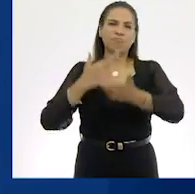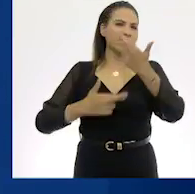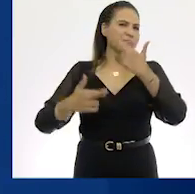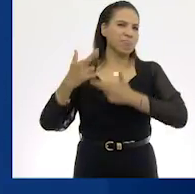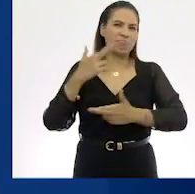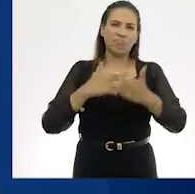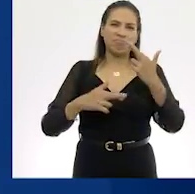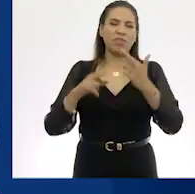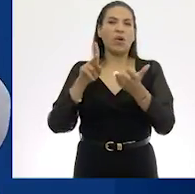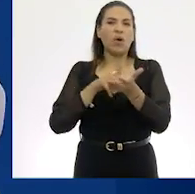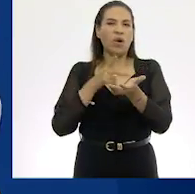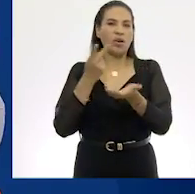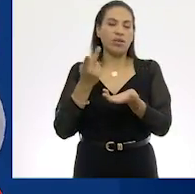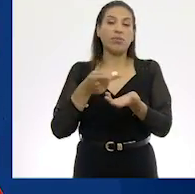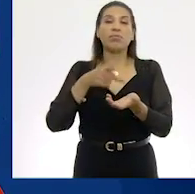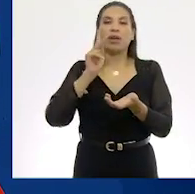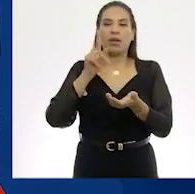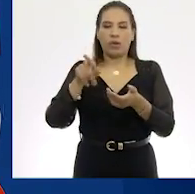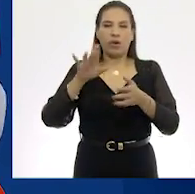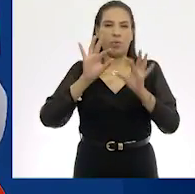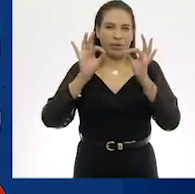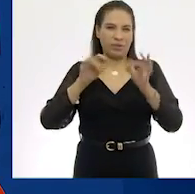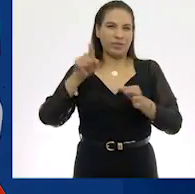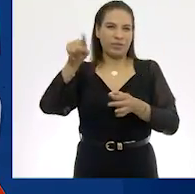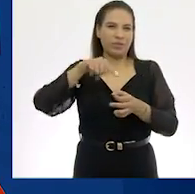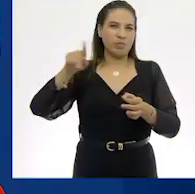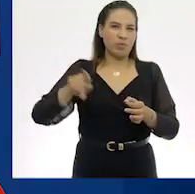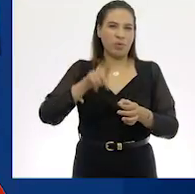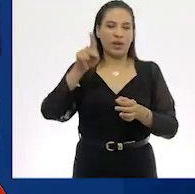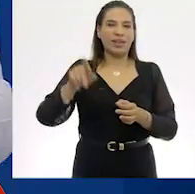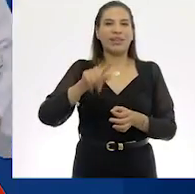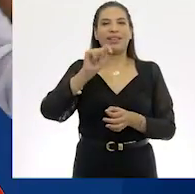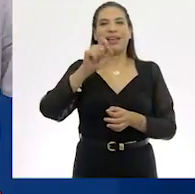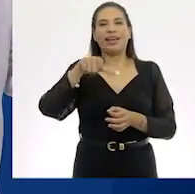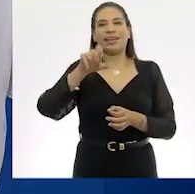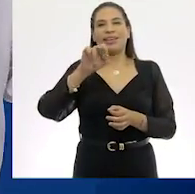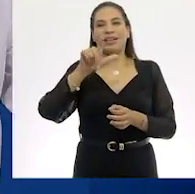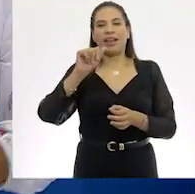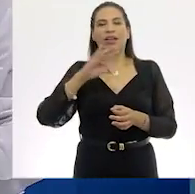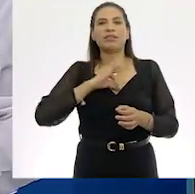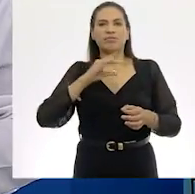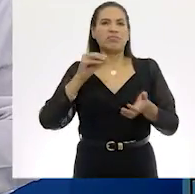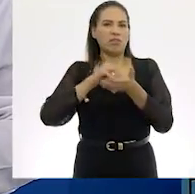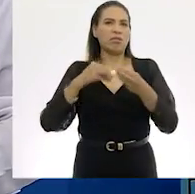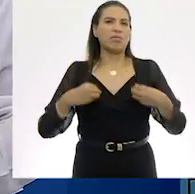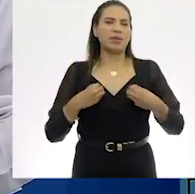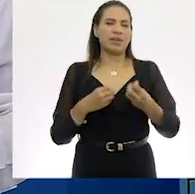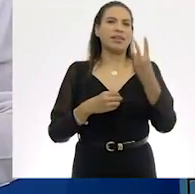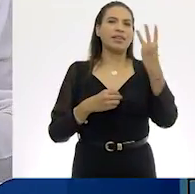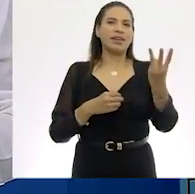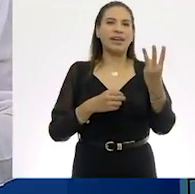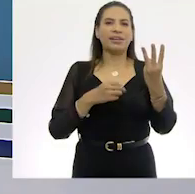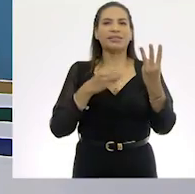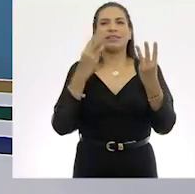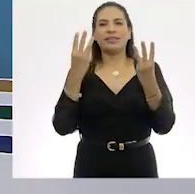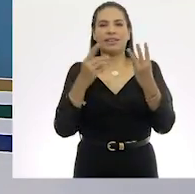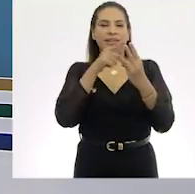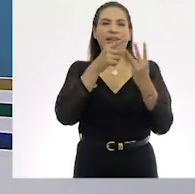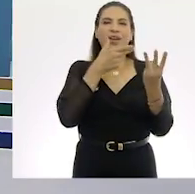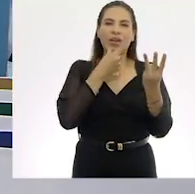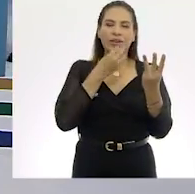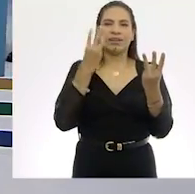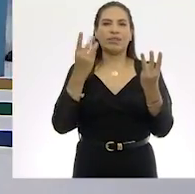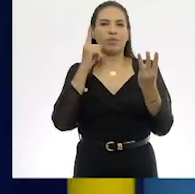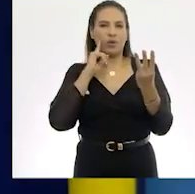a aparecer, aunque en las tierras de Tequila se dice que aún viven 6 ajahuales, 3 hombres y 3 mujeres.